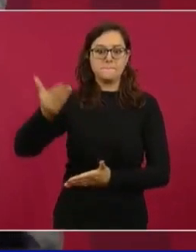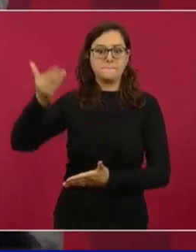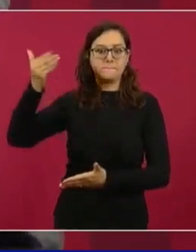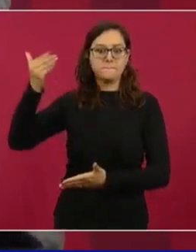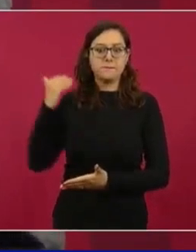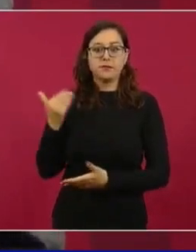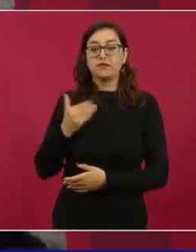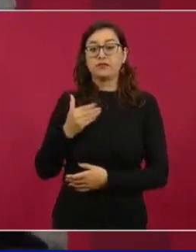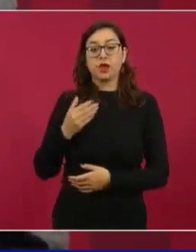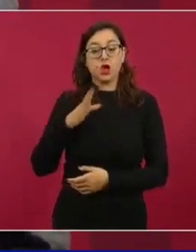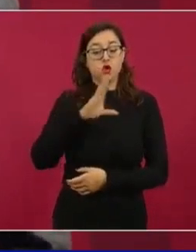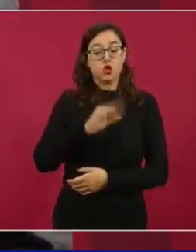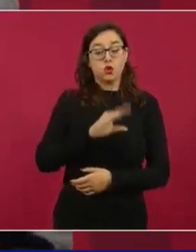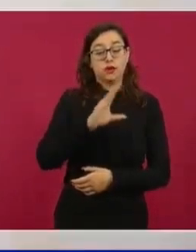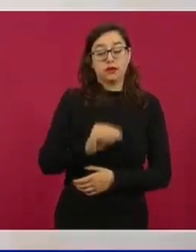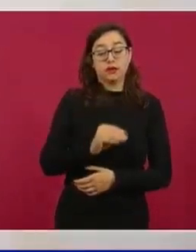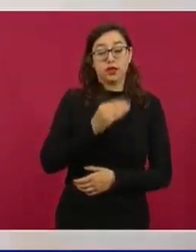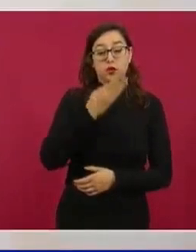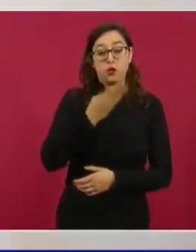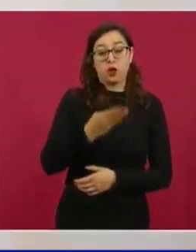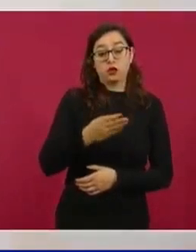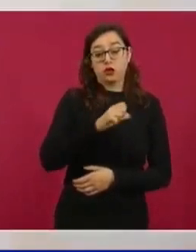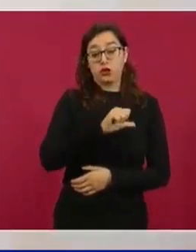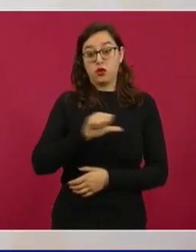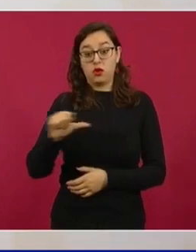Del 94 a la fecha.